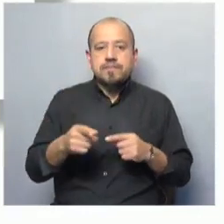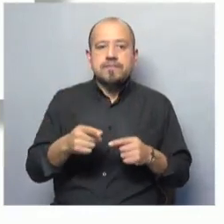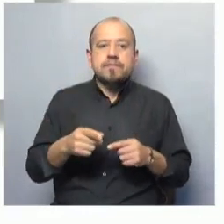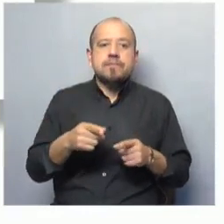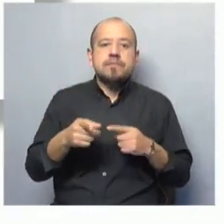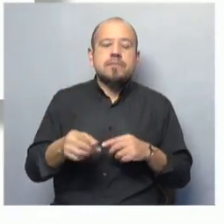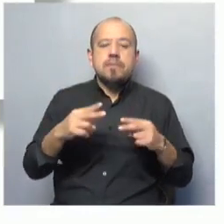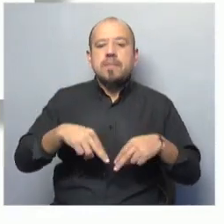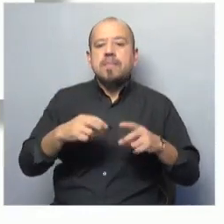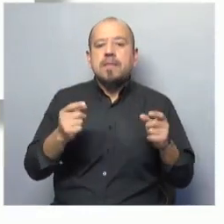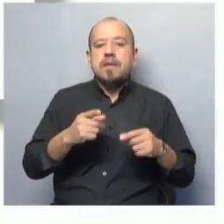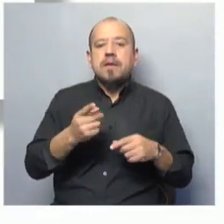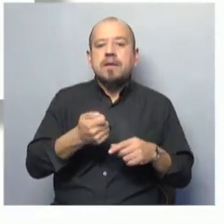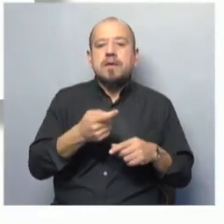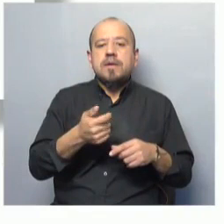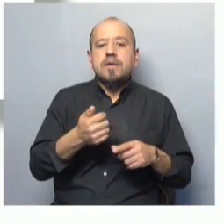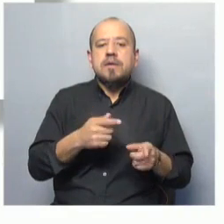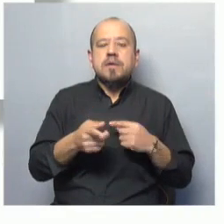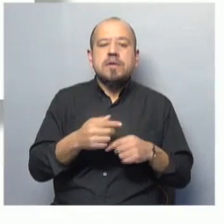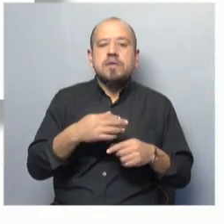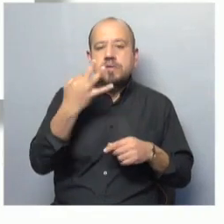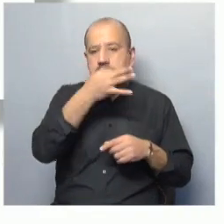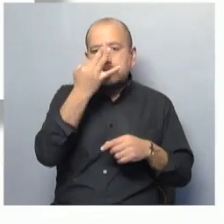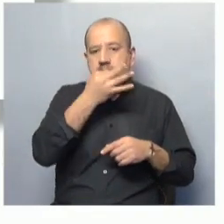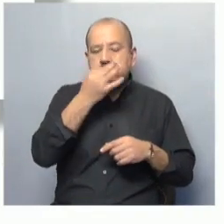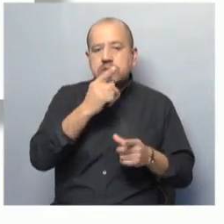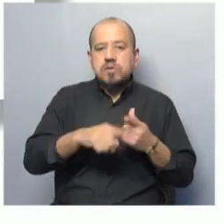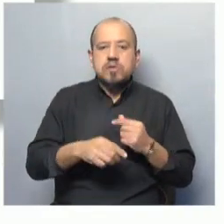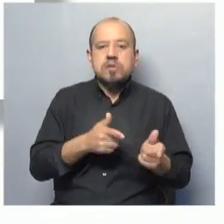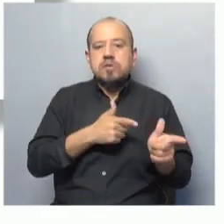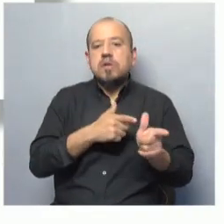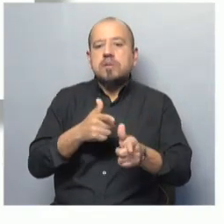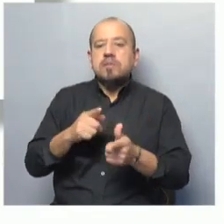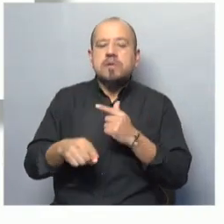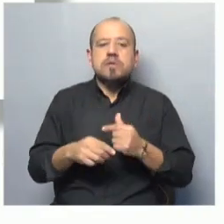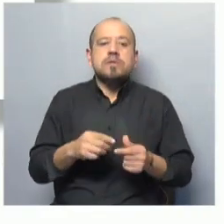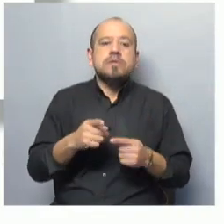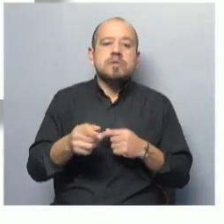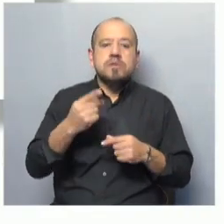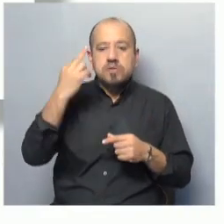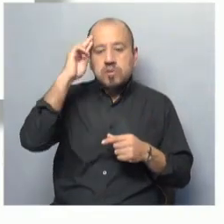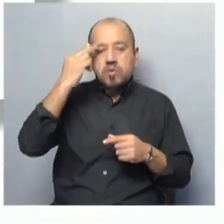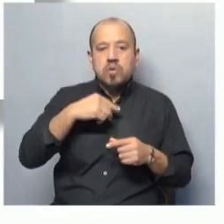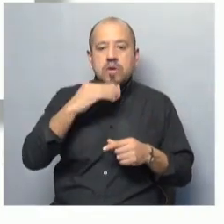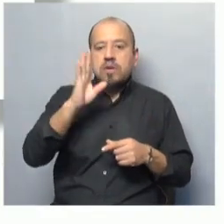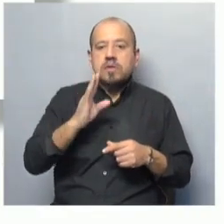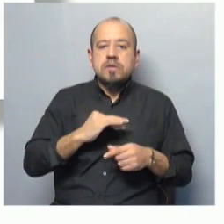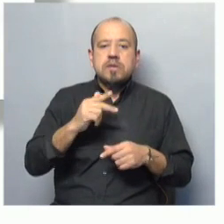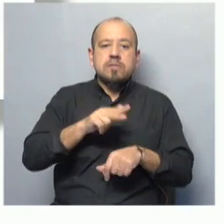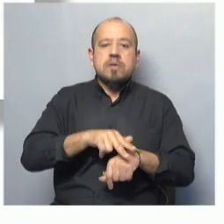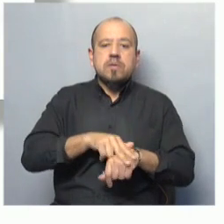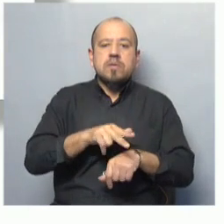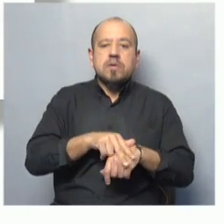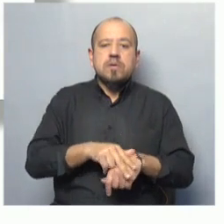Fontana era investigado en Rivera por delitos de tráfico de drogas, armas y explosivos en la triple frontera entre Uruguay, Brasil y Paraguay.